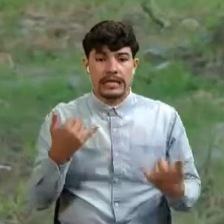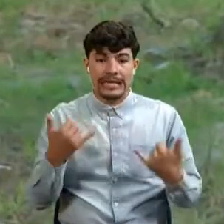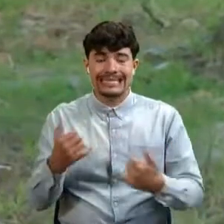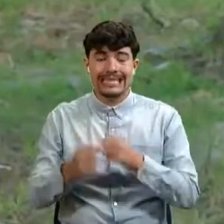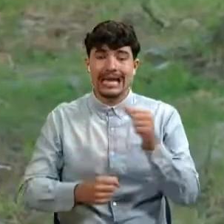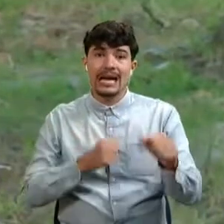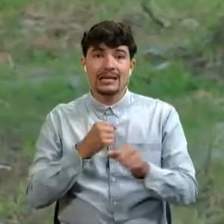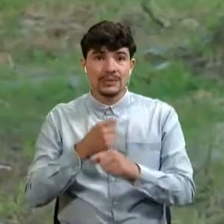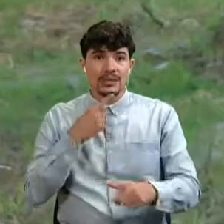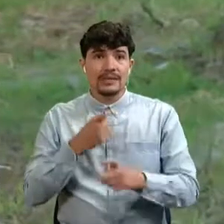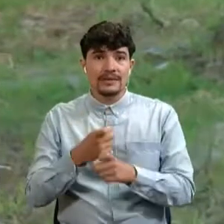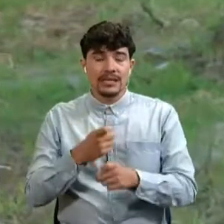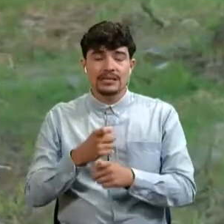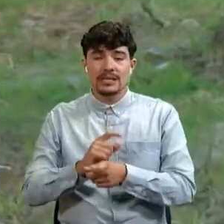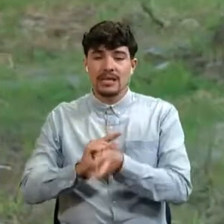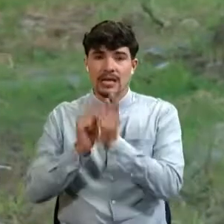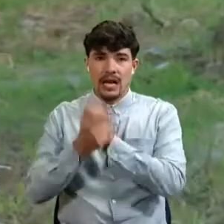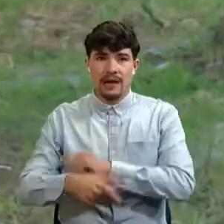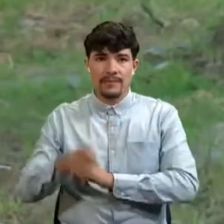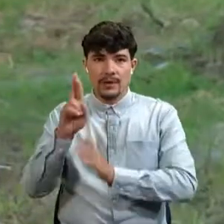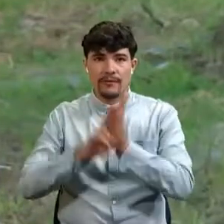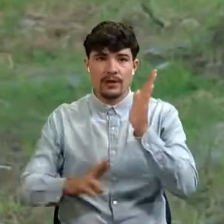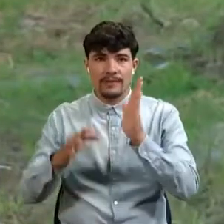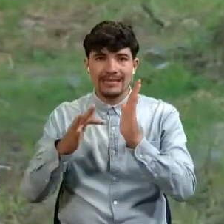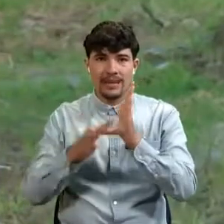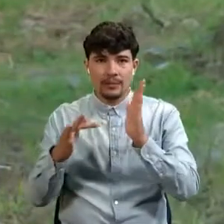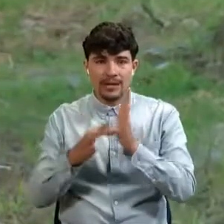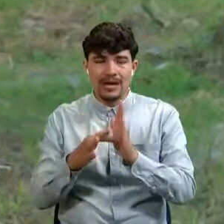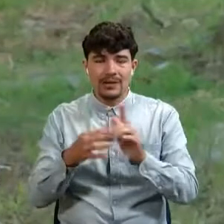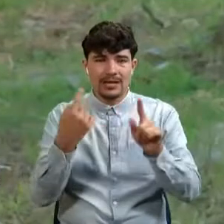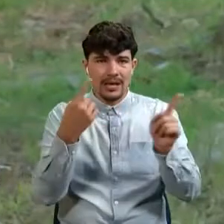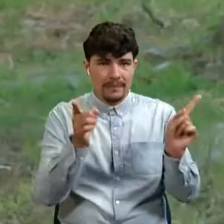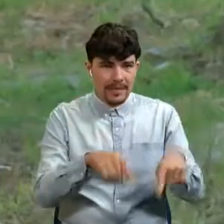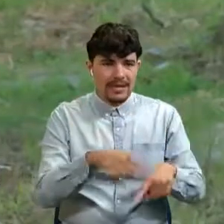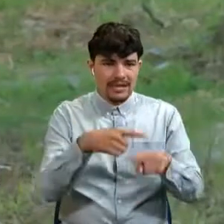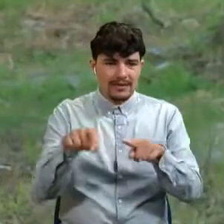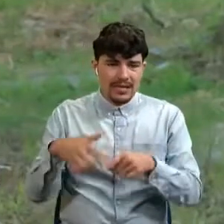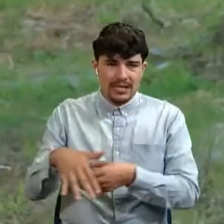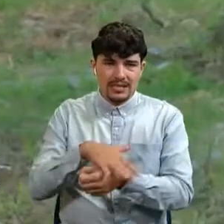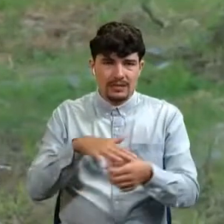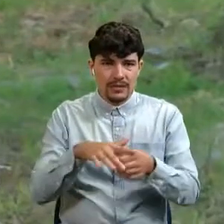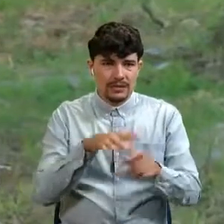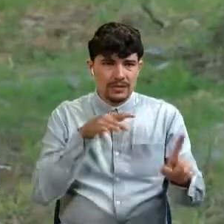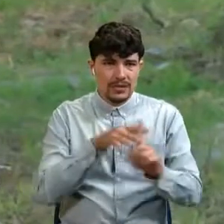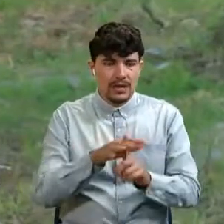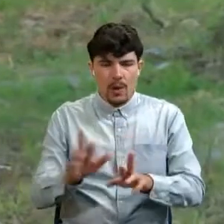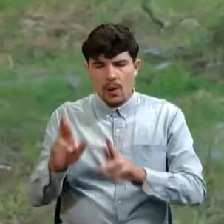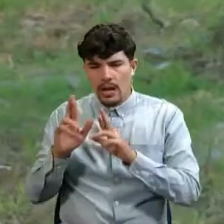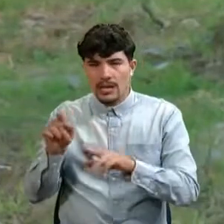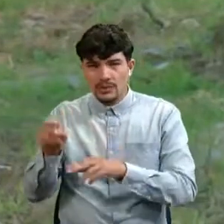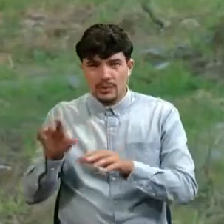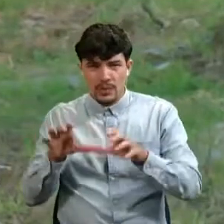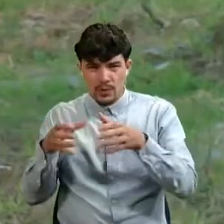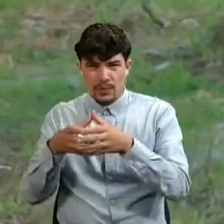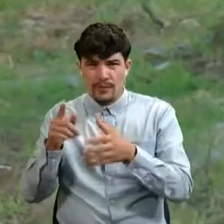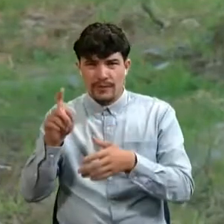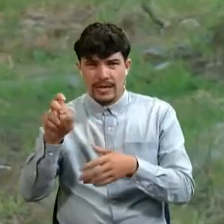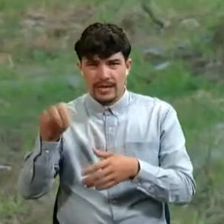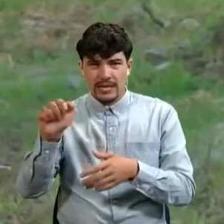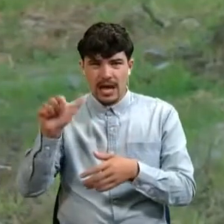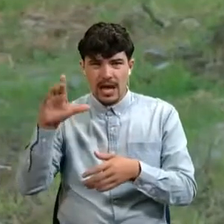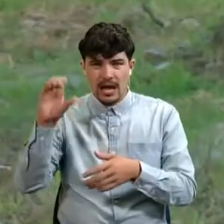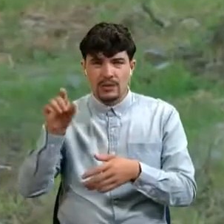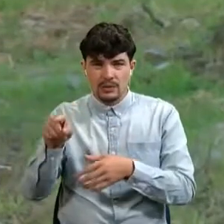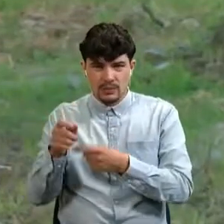difícil de reforma tributaria de otra serie de fenómenos lo que espera tanto fenalco y demás gremios de comercio es